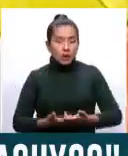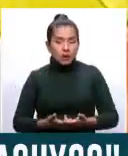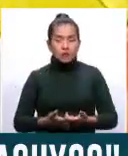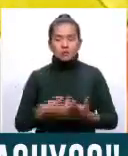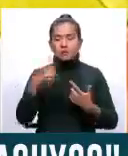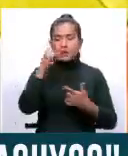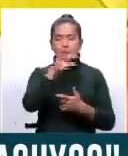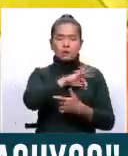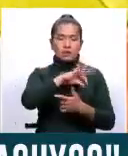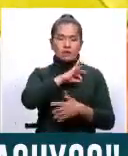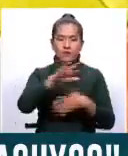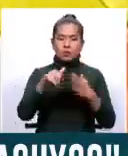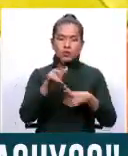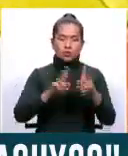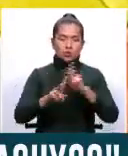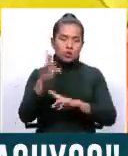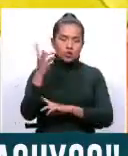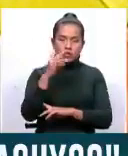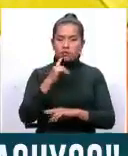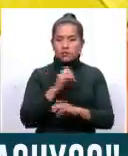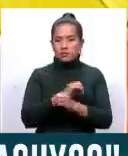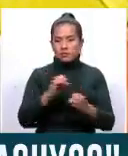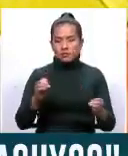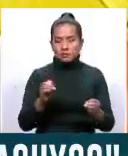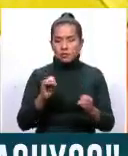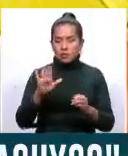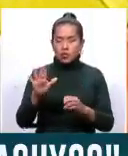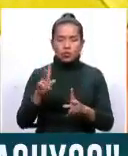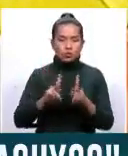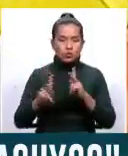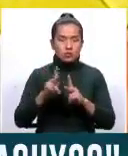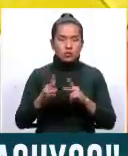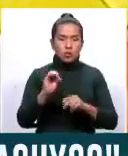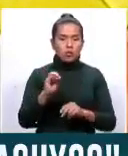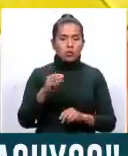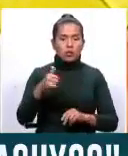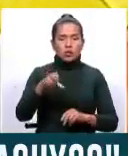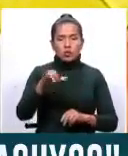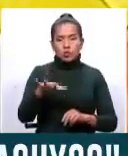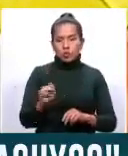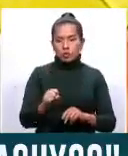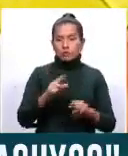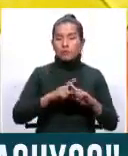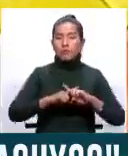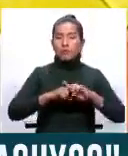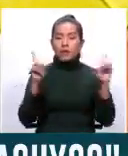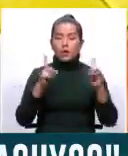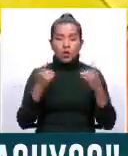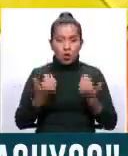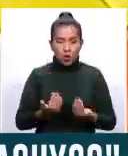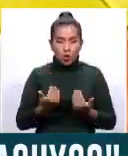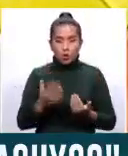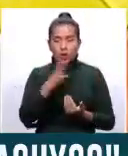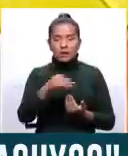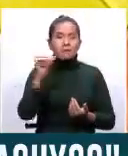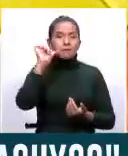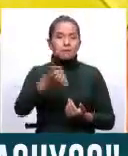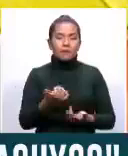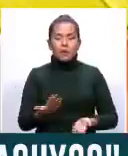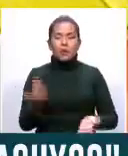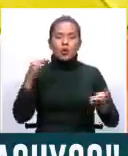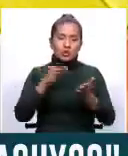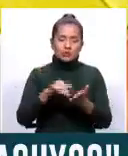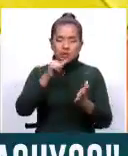para beneficio del pueblo de Omasuyos. Sin embargo, hoy y mañana le haremos llegar esta